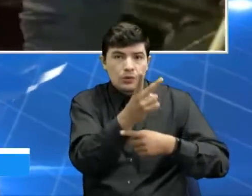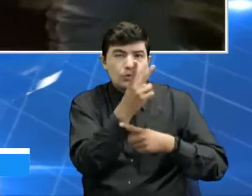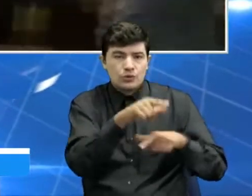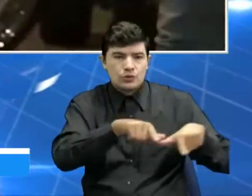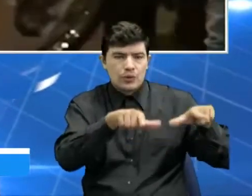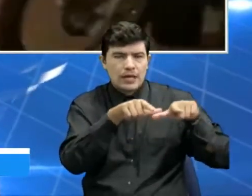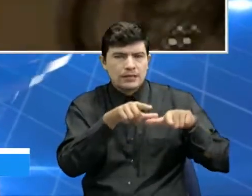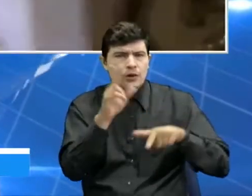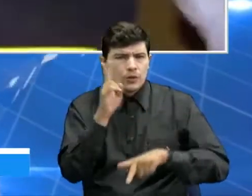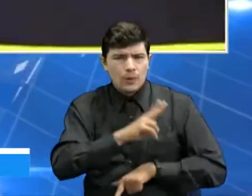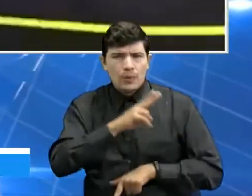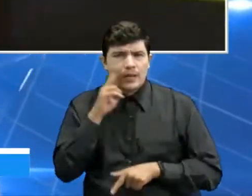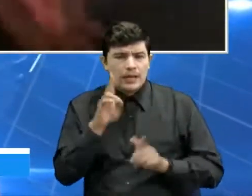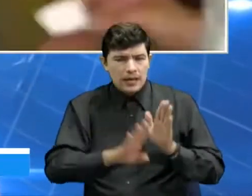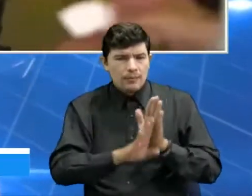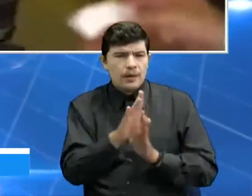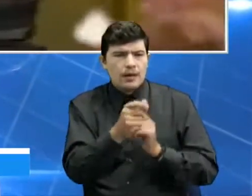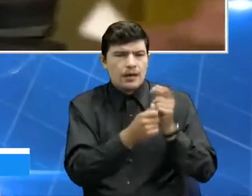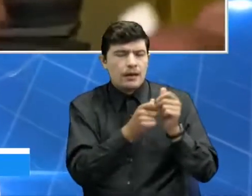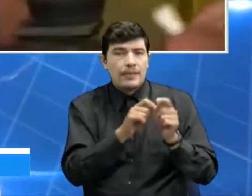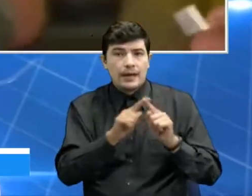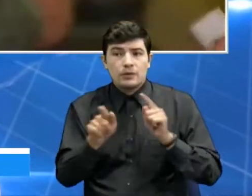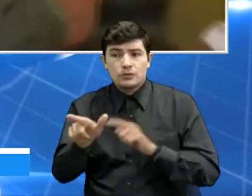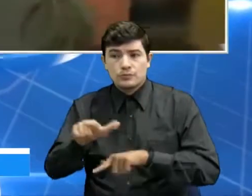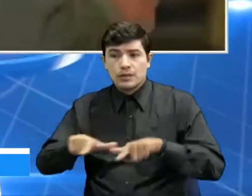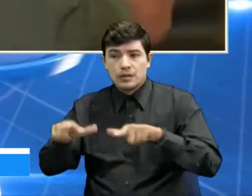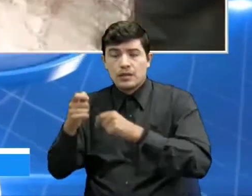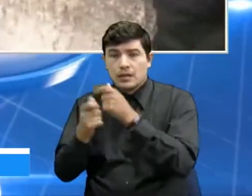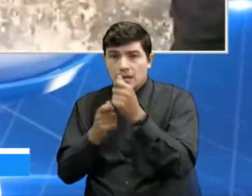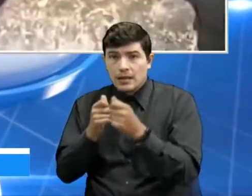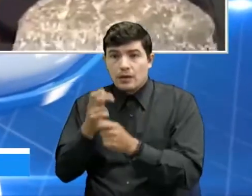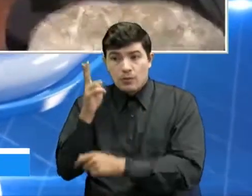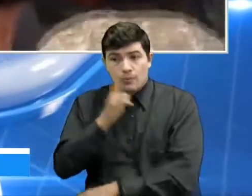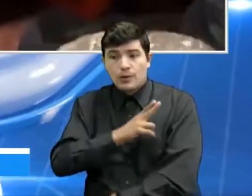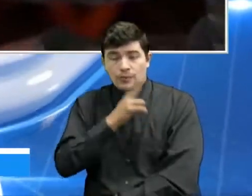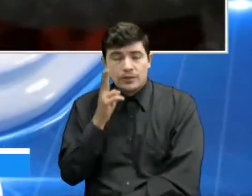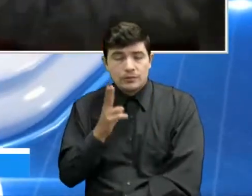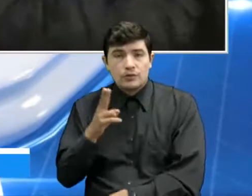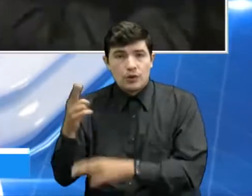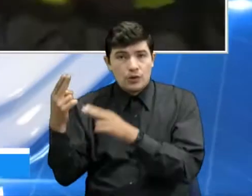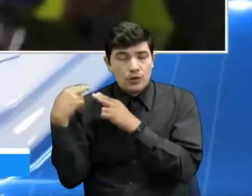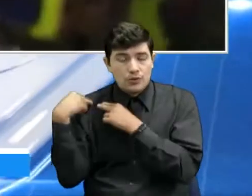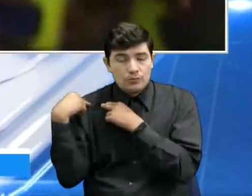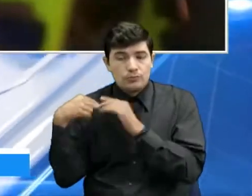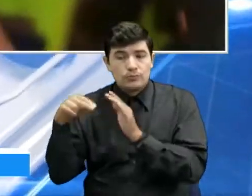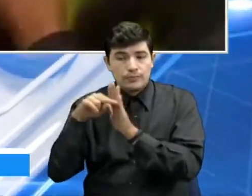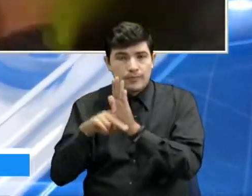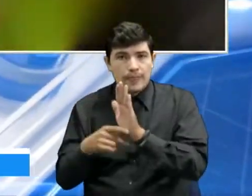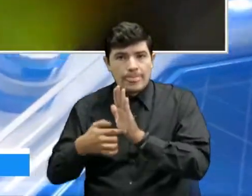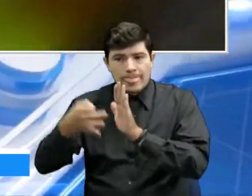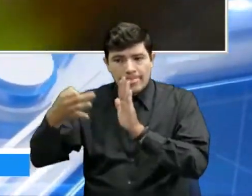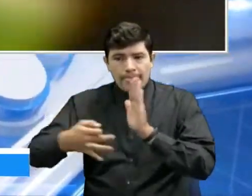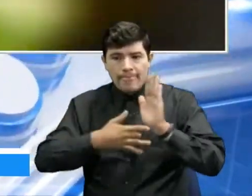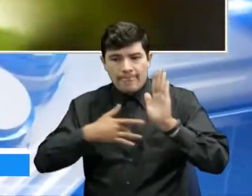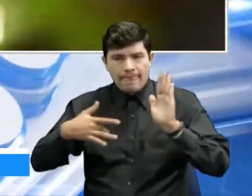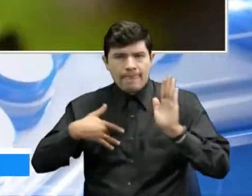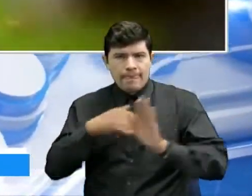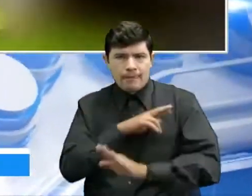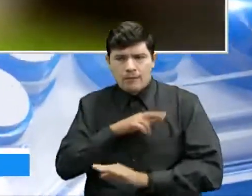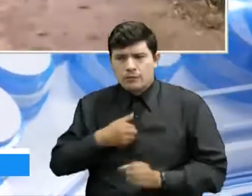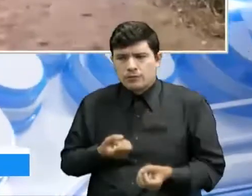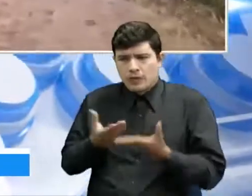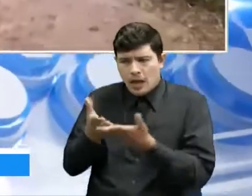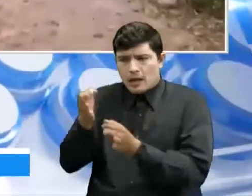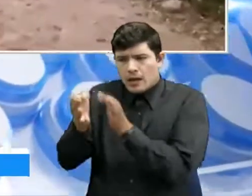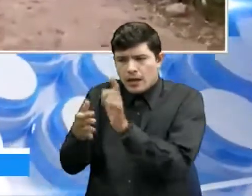también es muy importante el compromiso de los comerciantes para aplicar los protocolos como debe hacer, y nosotros les hemos dado todas las garantías, pero